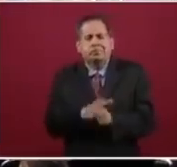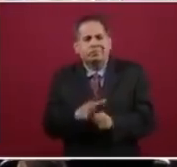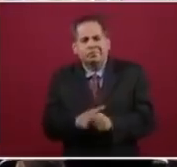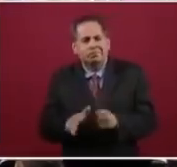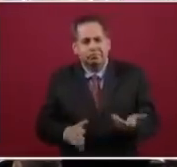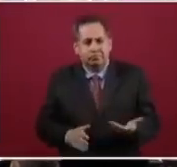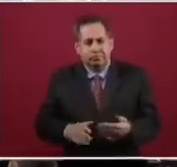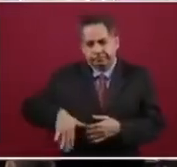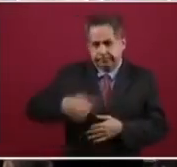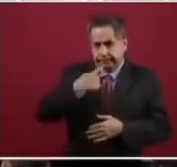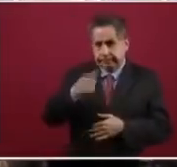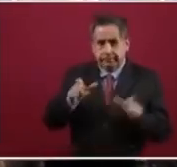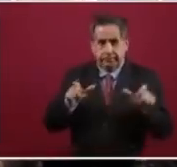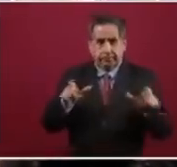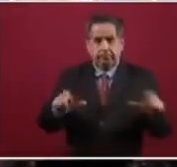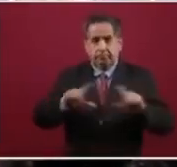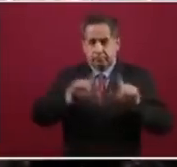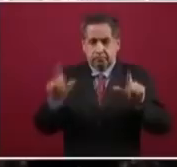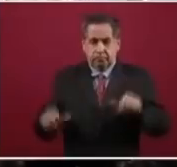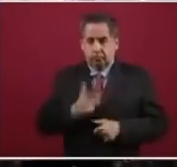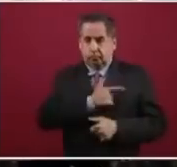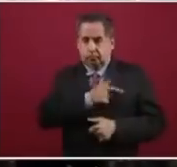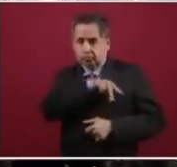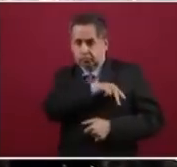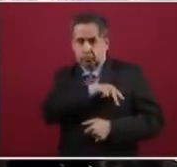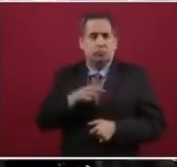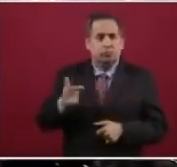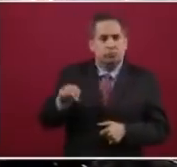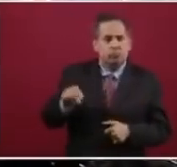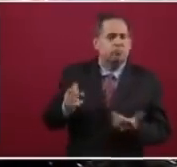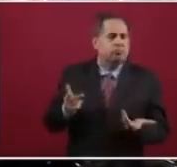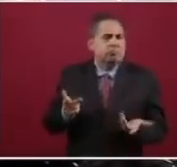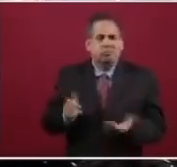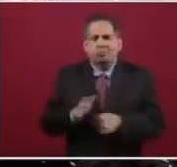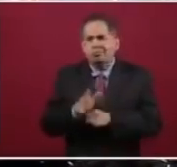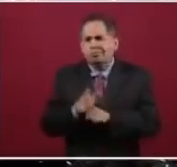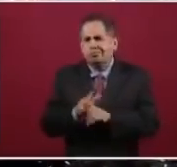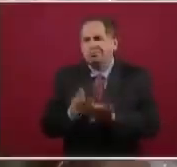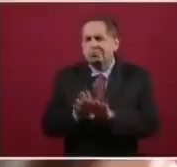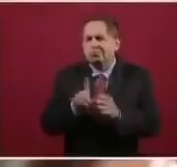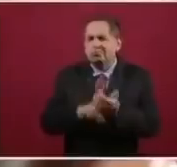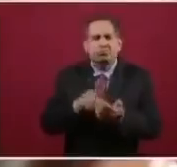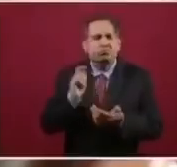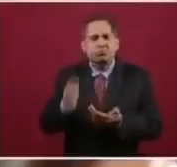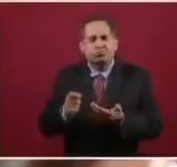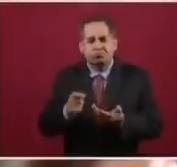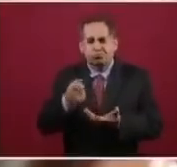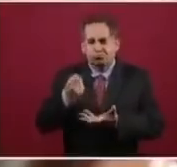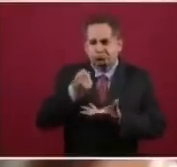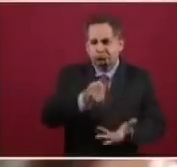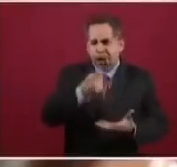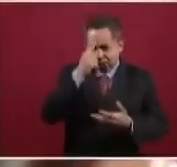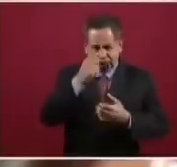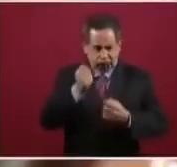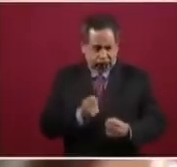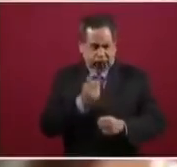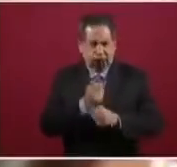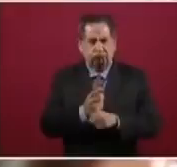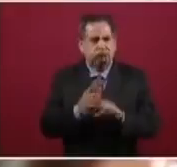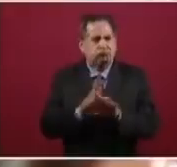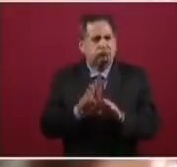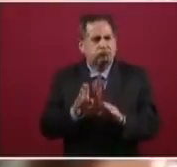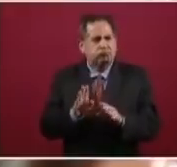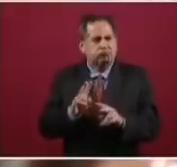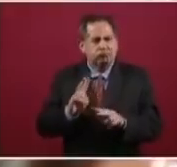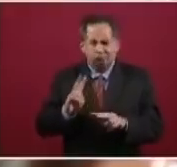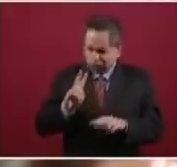la guardia nacional cuál es el compromiso se respecto a este este recurso para seguridad cuál es el compromiso